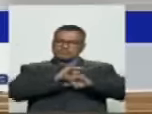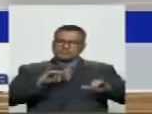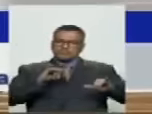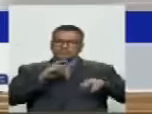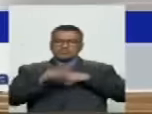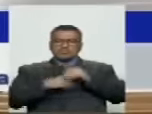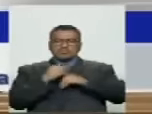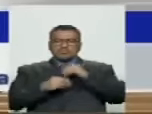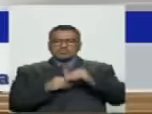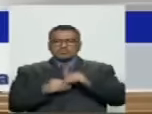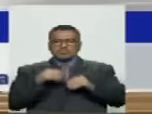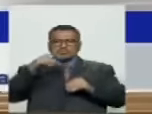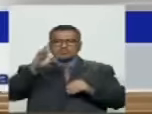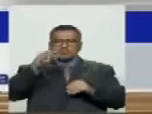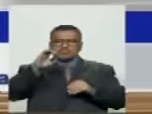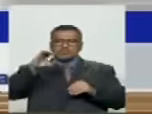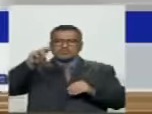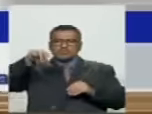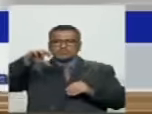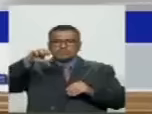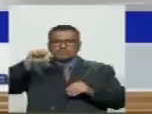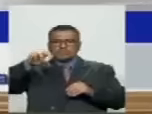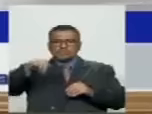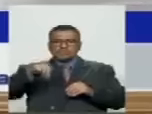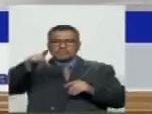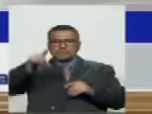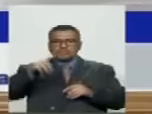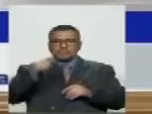hace el fascismo sionista en